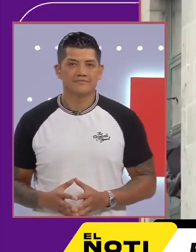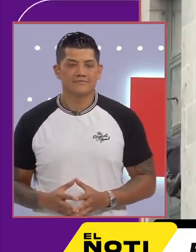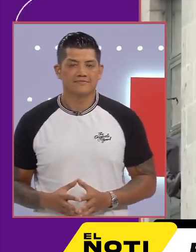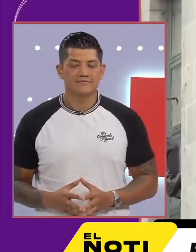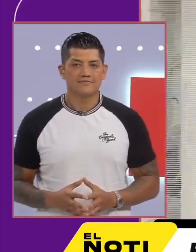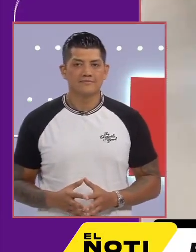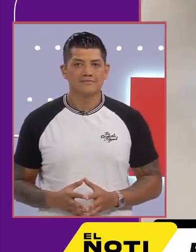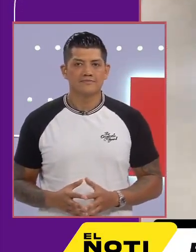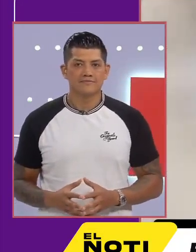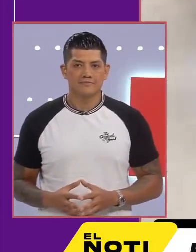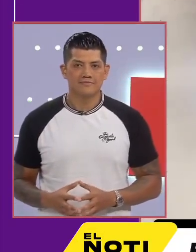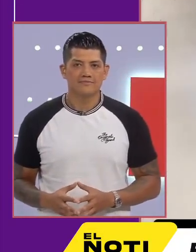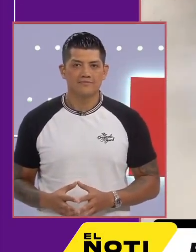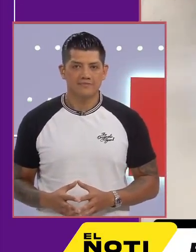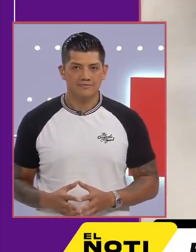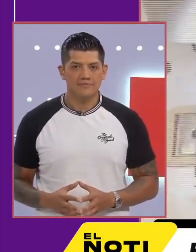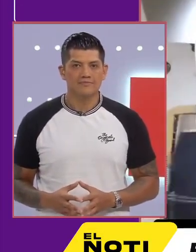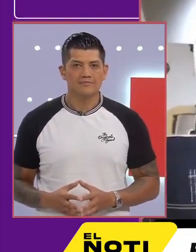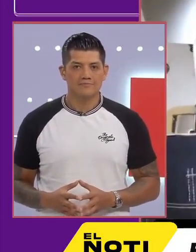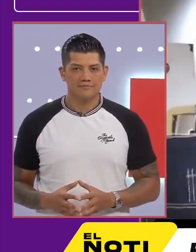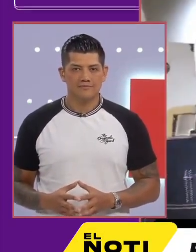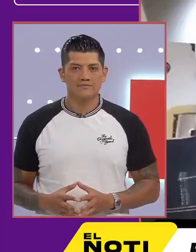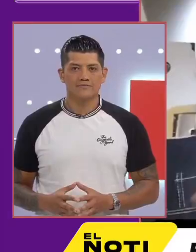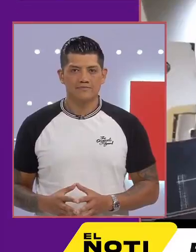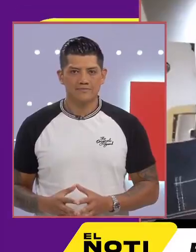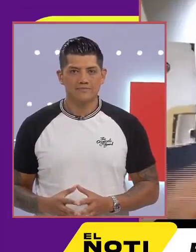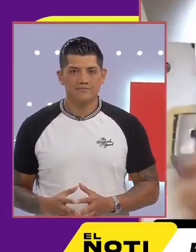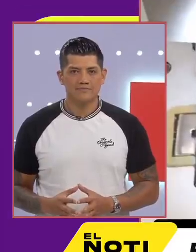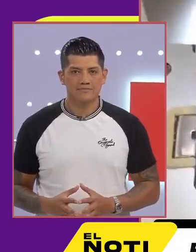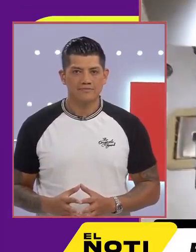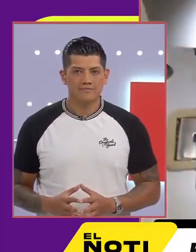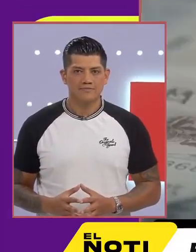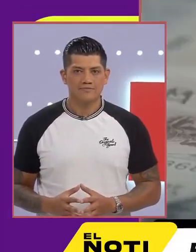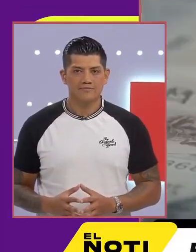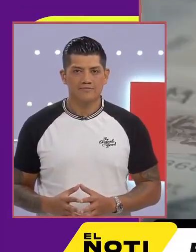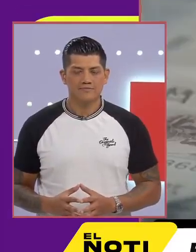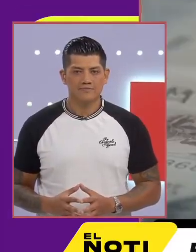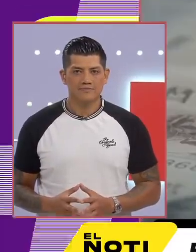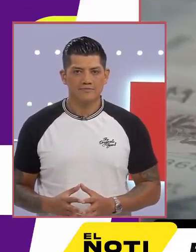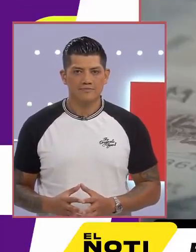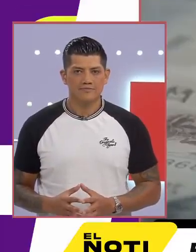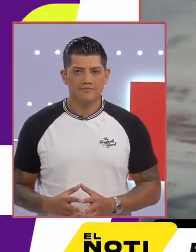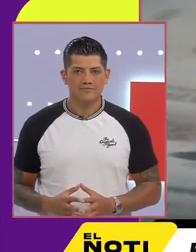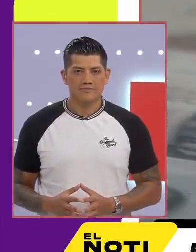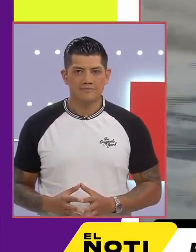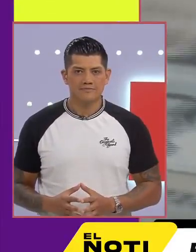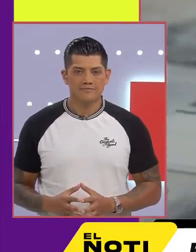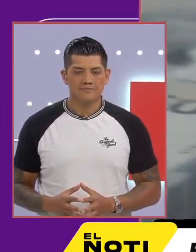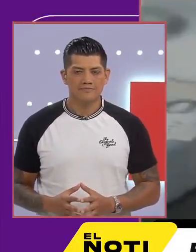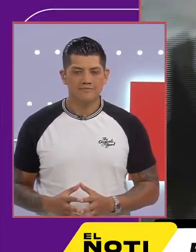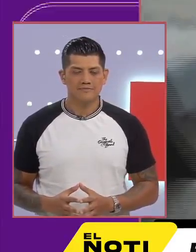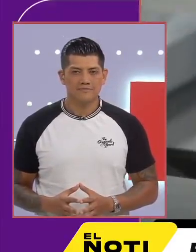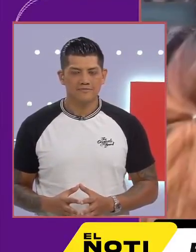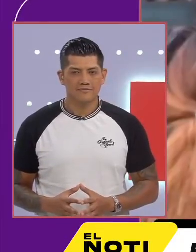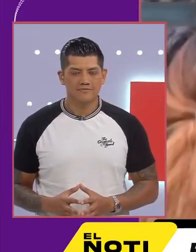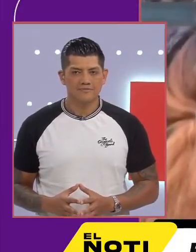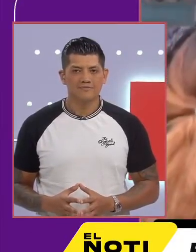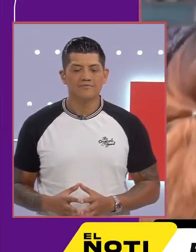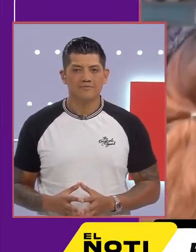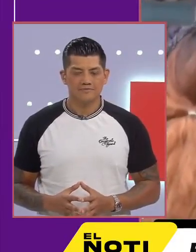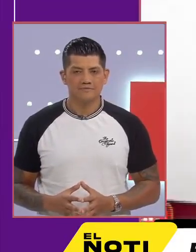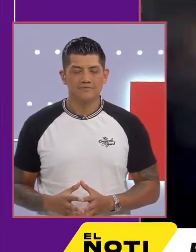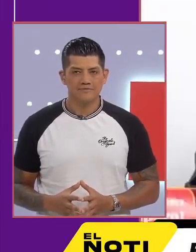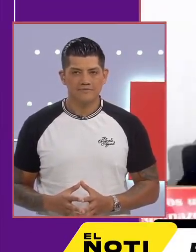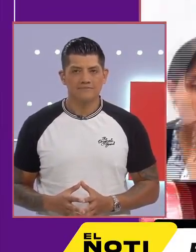hubo en el Congreso donde se está discutiendo efectivamente el tema de eliminar una parte de los amparos.